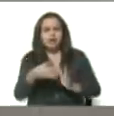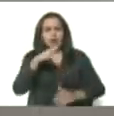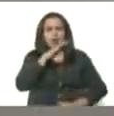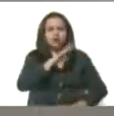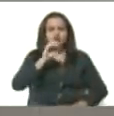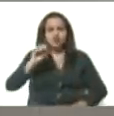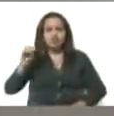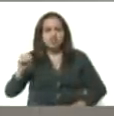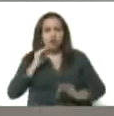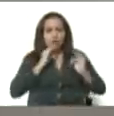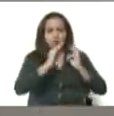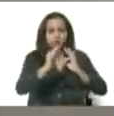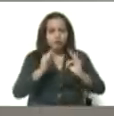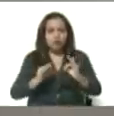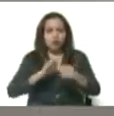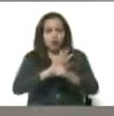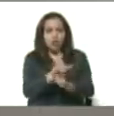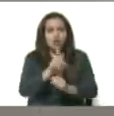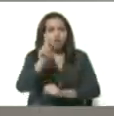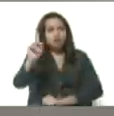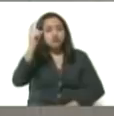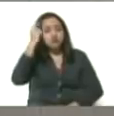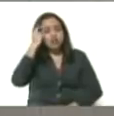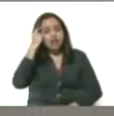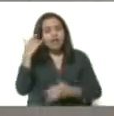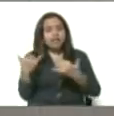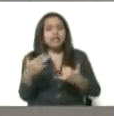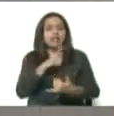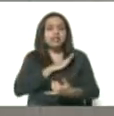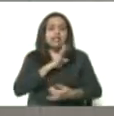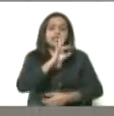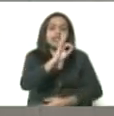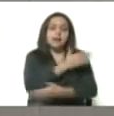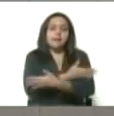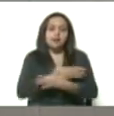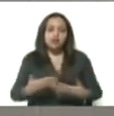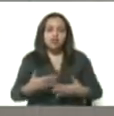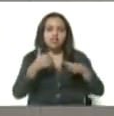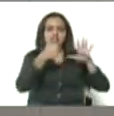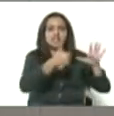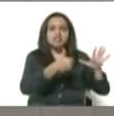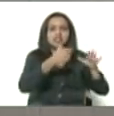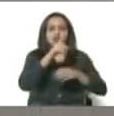67.400 contagios en un día. Y ya tiene